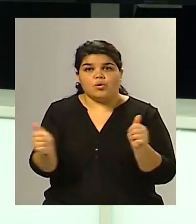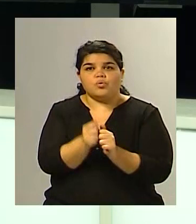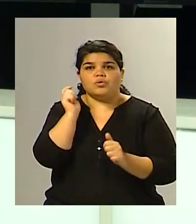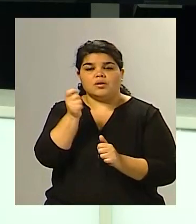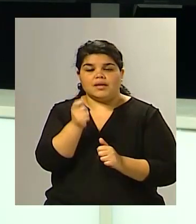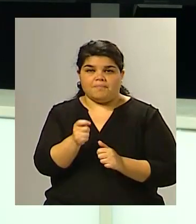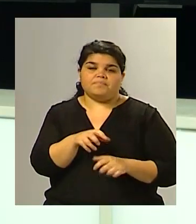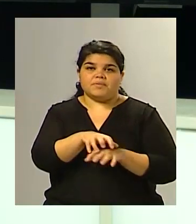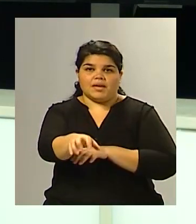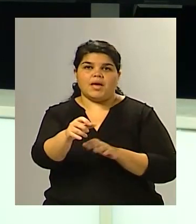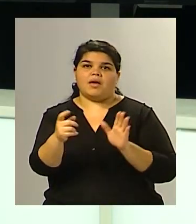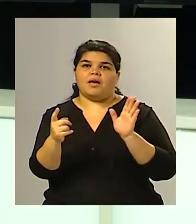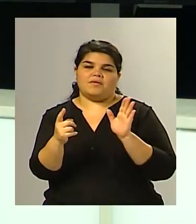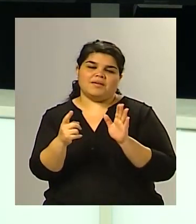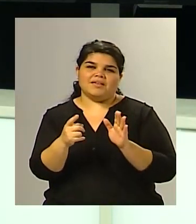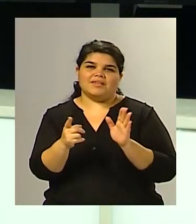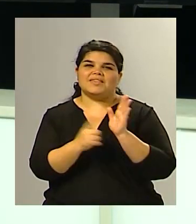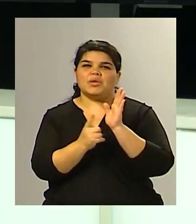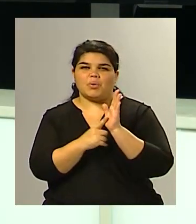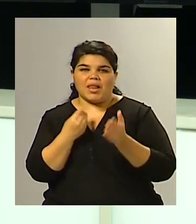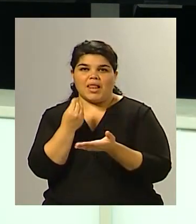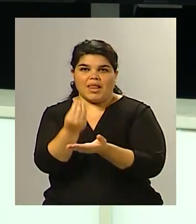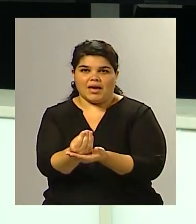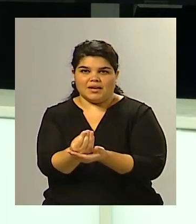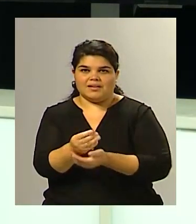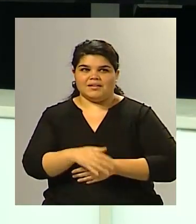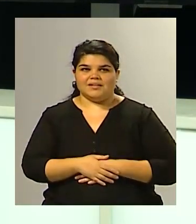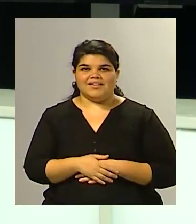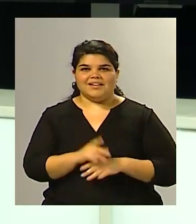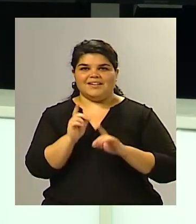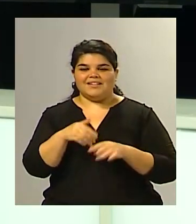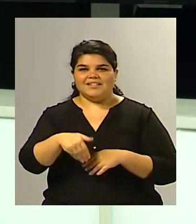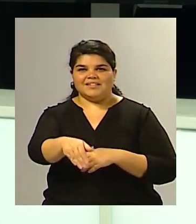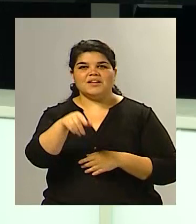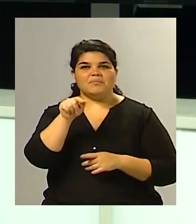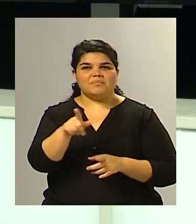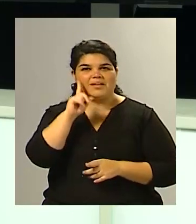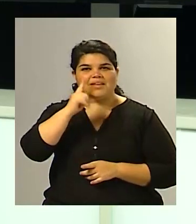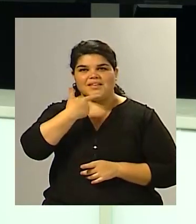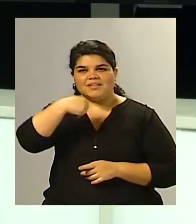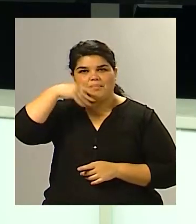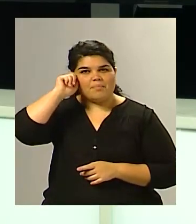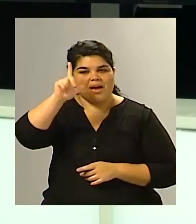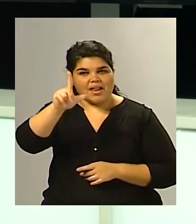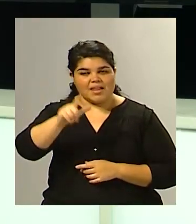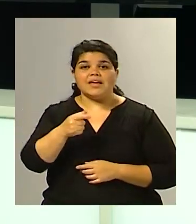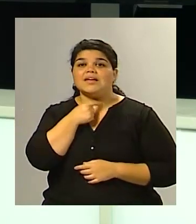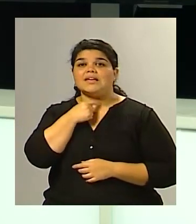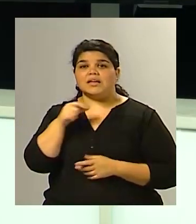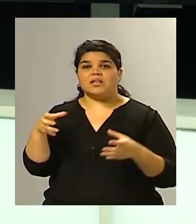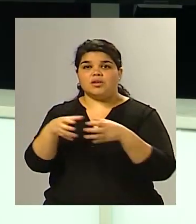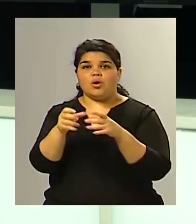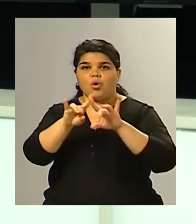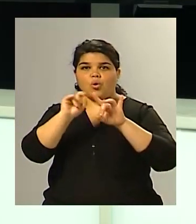de una de las agencias de viajes que justamente presta estos servicios aquí en la provincia de Mendoza. Hablamos de Ismael Geredus, que es el gerente de